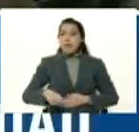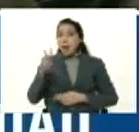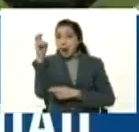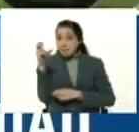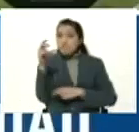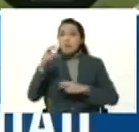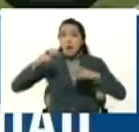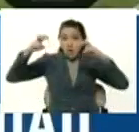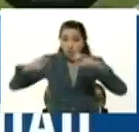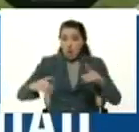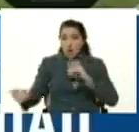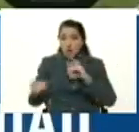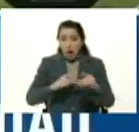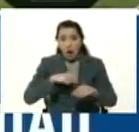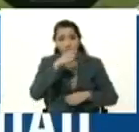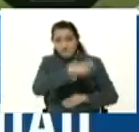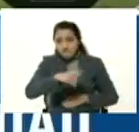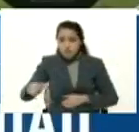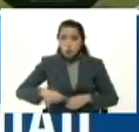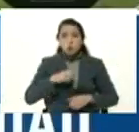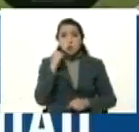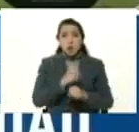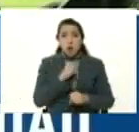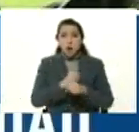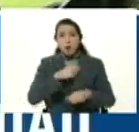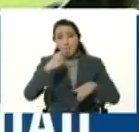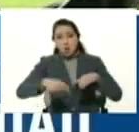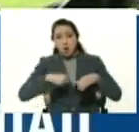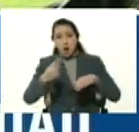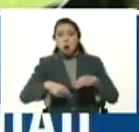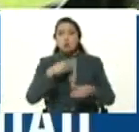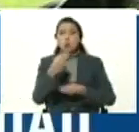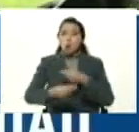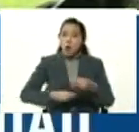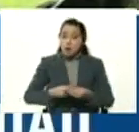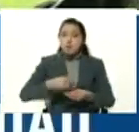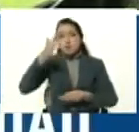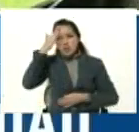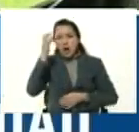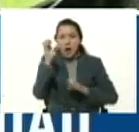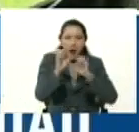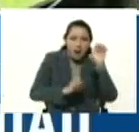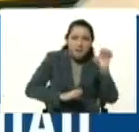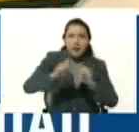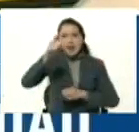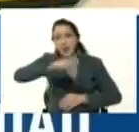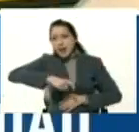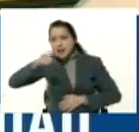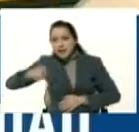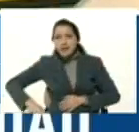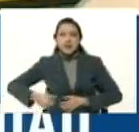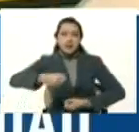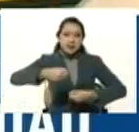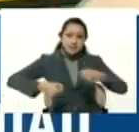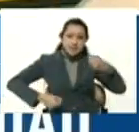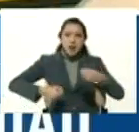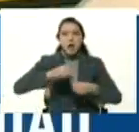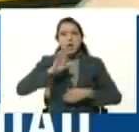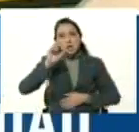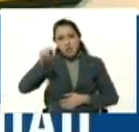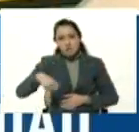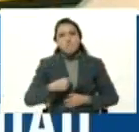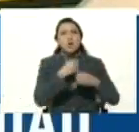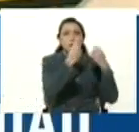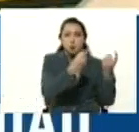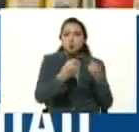reunidos los fabricantes de cauchos y los importadores, analizando la necesidad de no solamente fabricar, sino también importar aquellas medidas que no